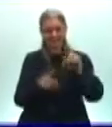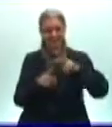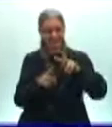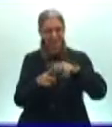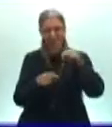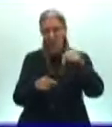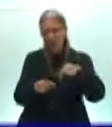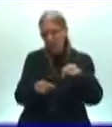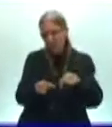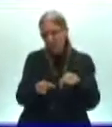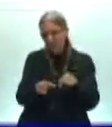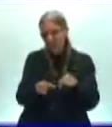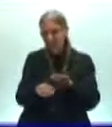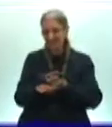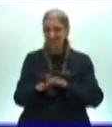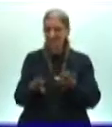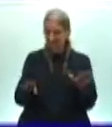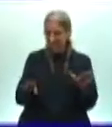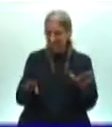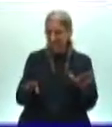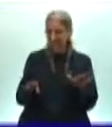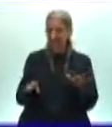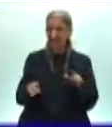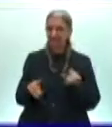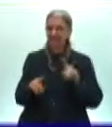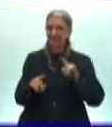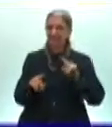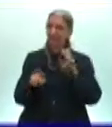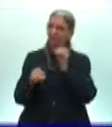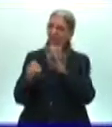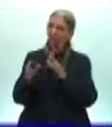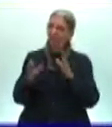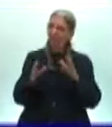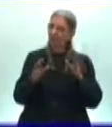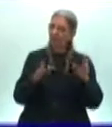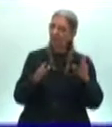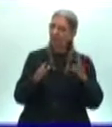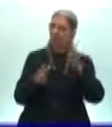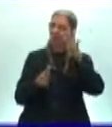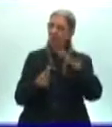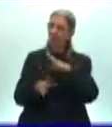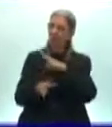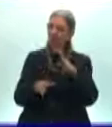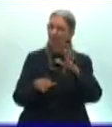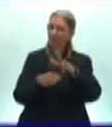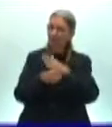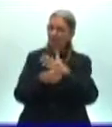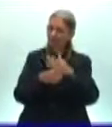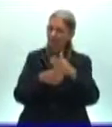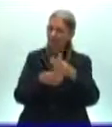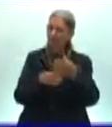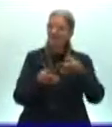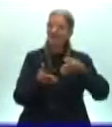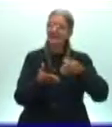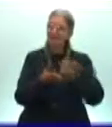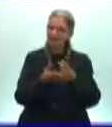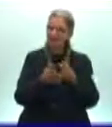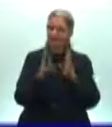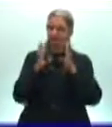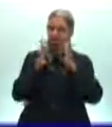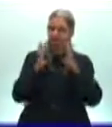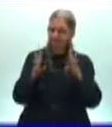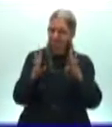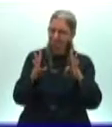hoy. Insisto, nos vamos a organizar en horarios diferentes, pero vamos a seguir